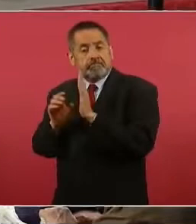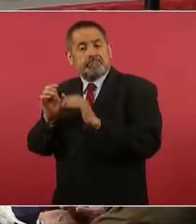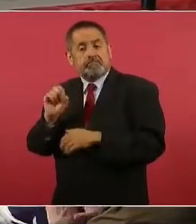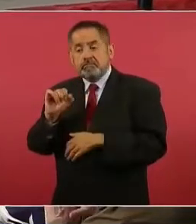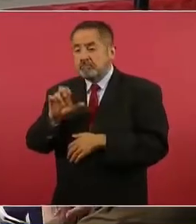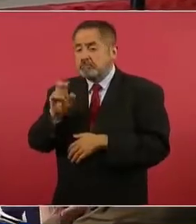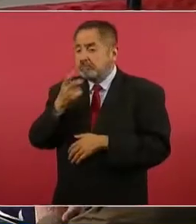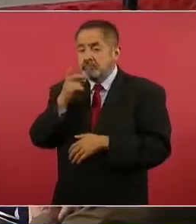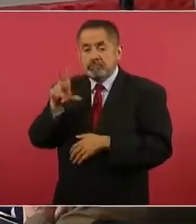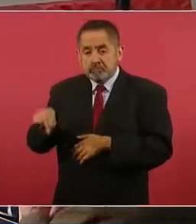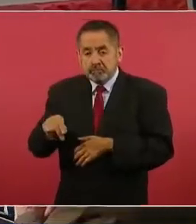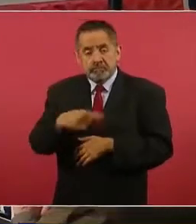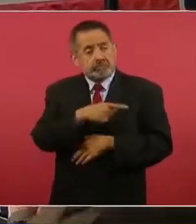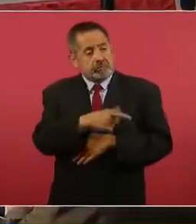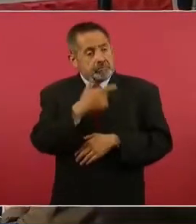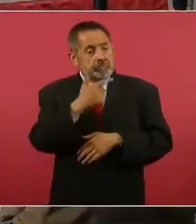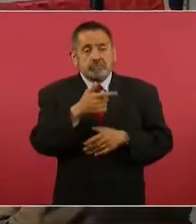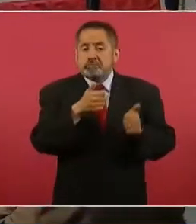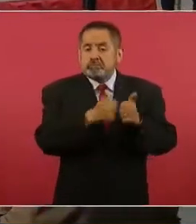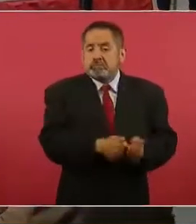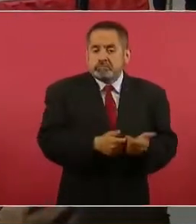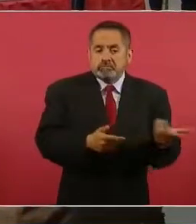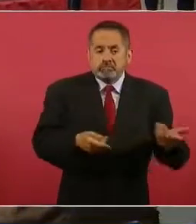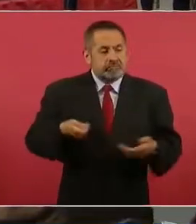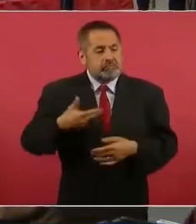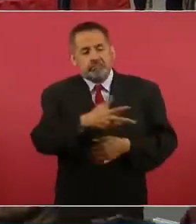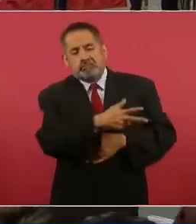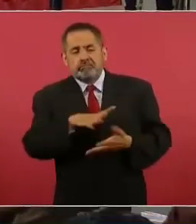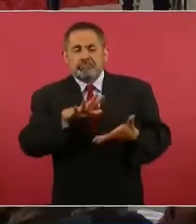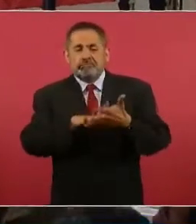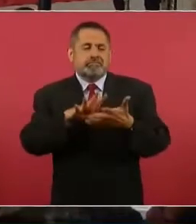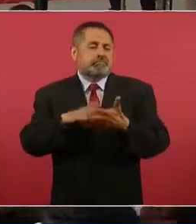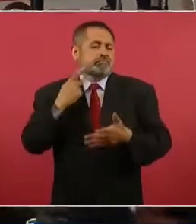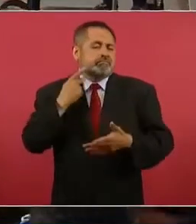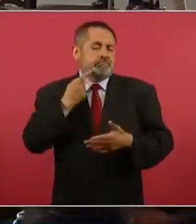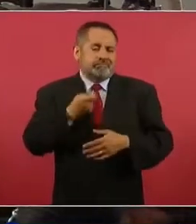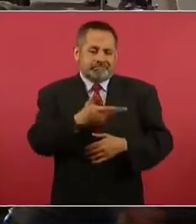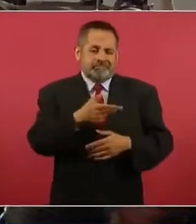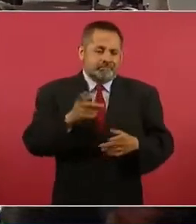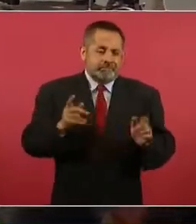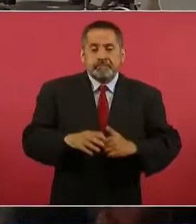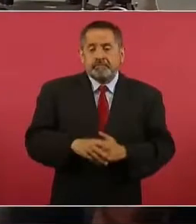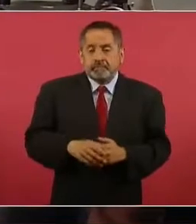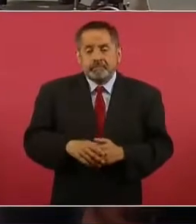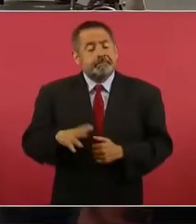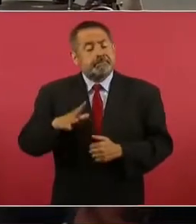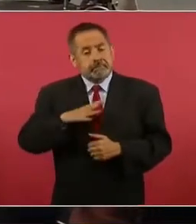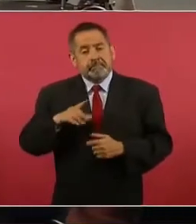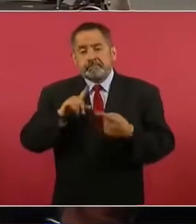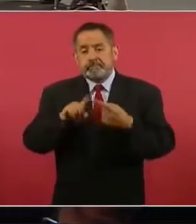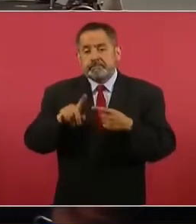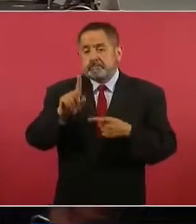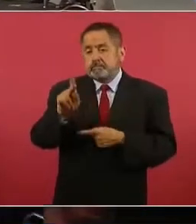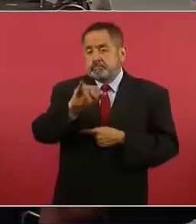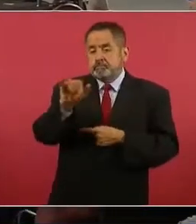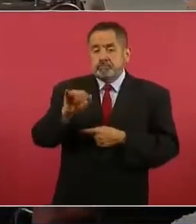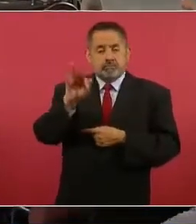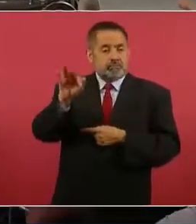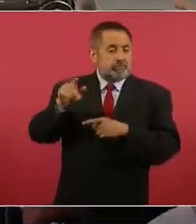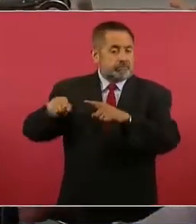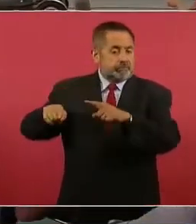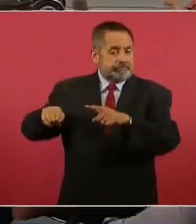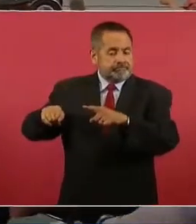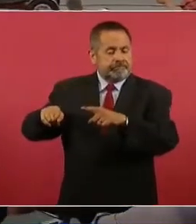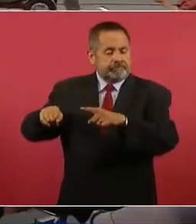que han sido incluso señalados o calificados como presos políticos. A esto se suma una evidente sumisión del Poder Judicial del Estado,